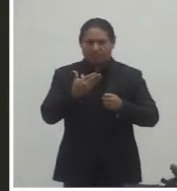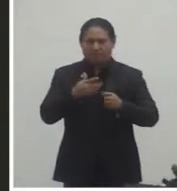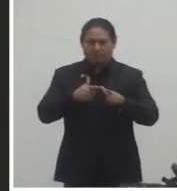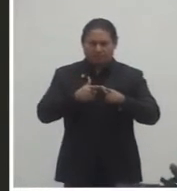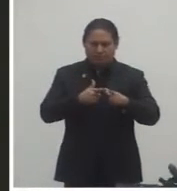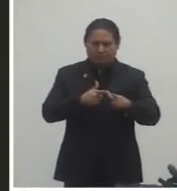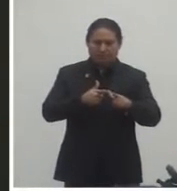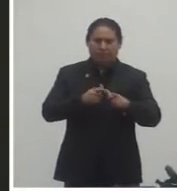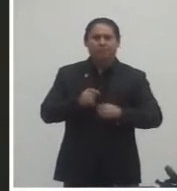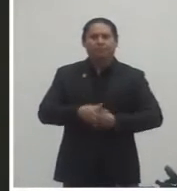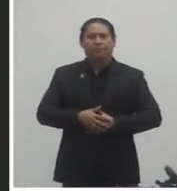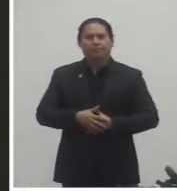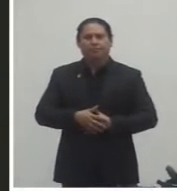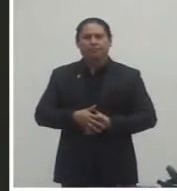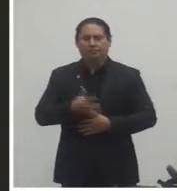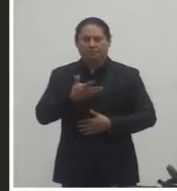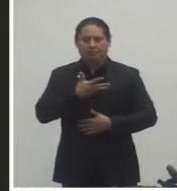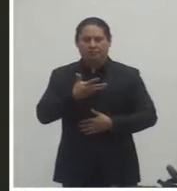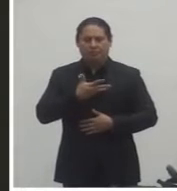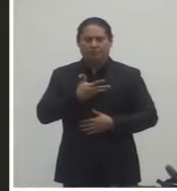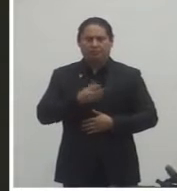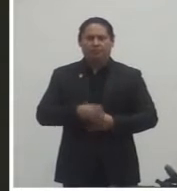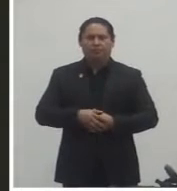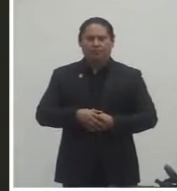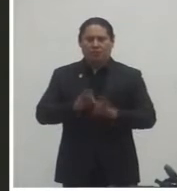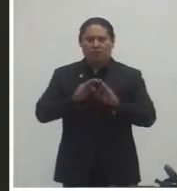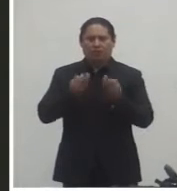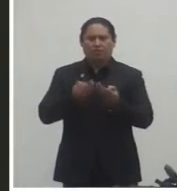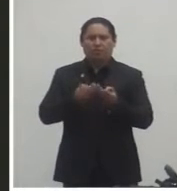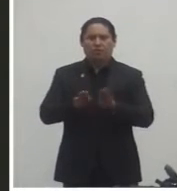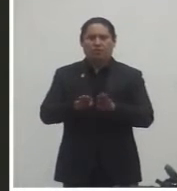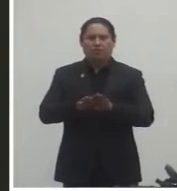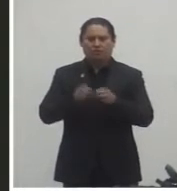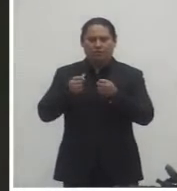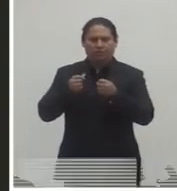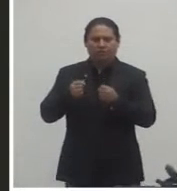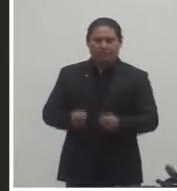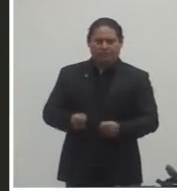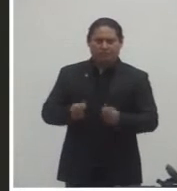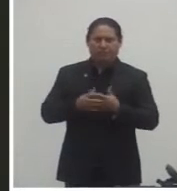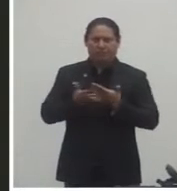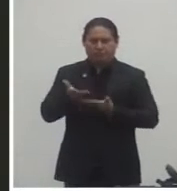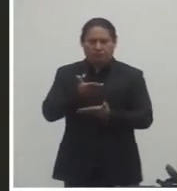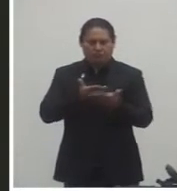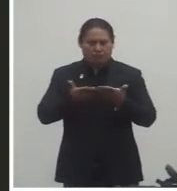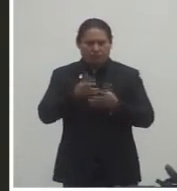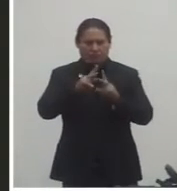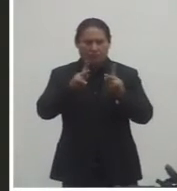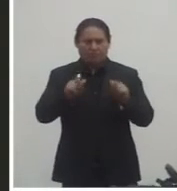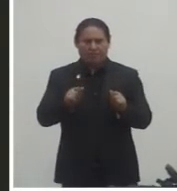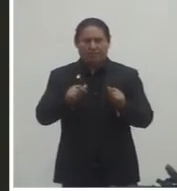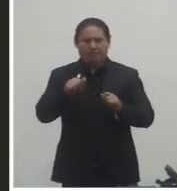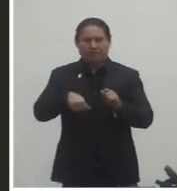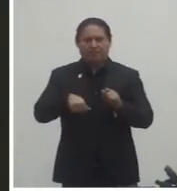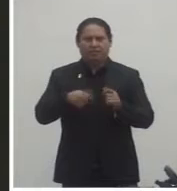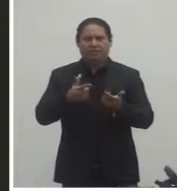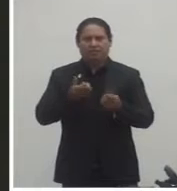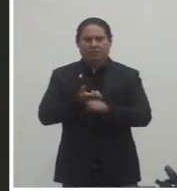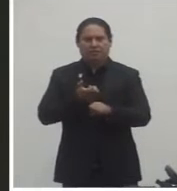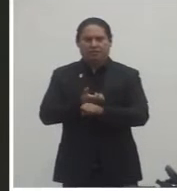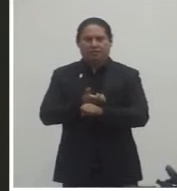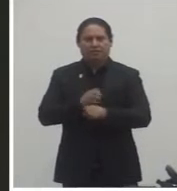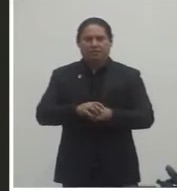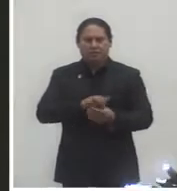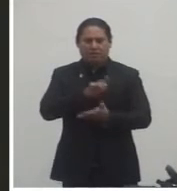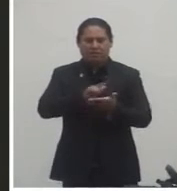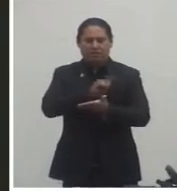e instituciones, tenemos los mejores medios para reforzar las condiciones de convivencia democrática y la paz social de nuestro Estado. En las